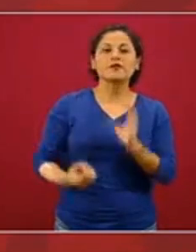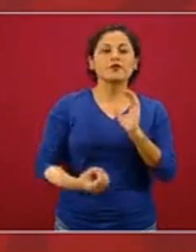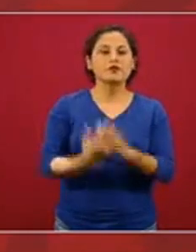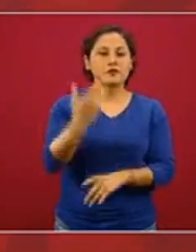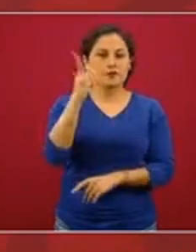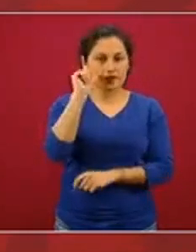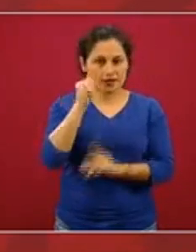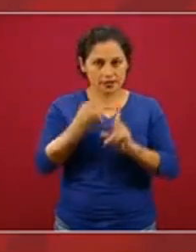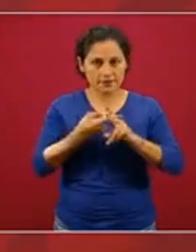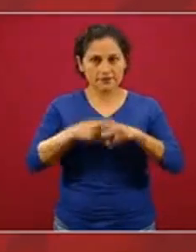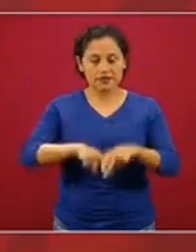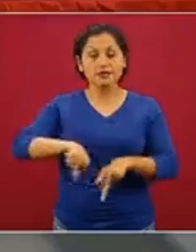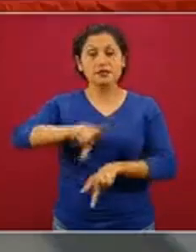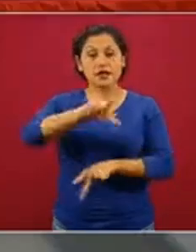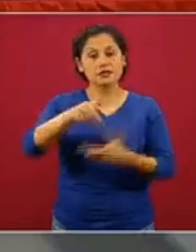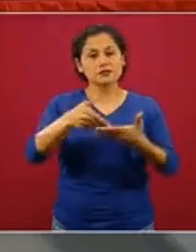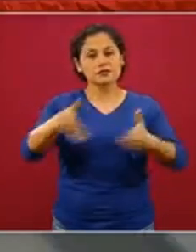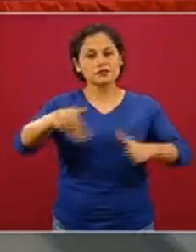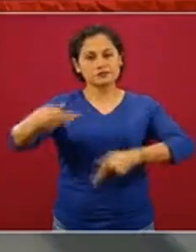respuestas.